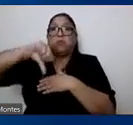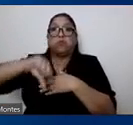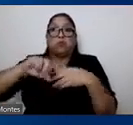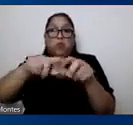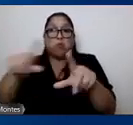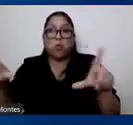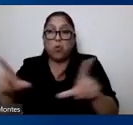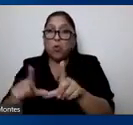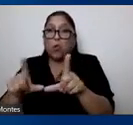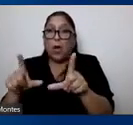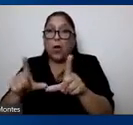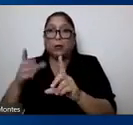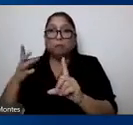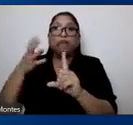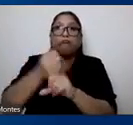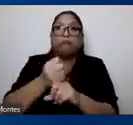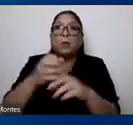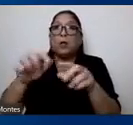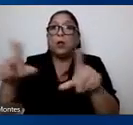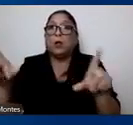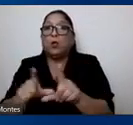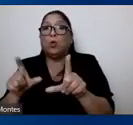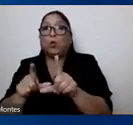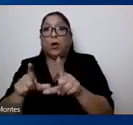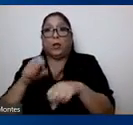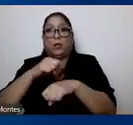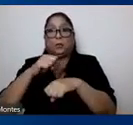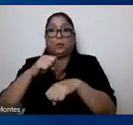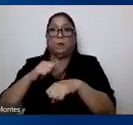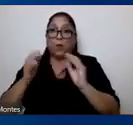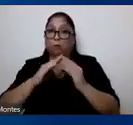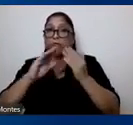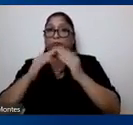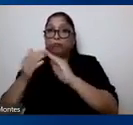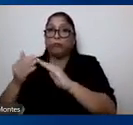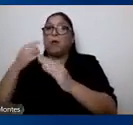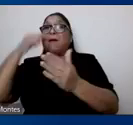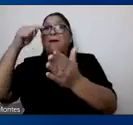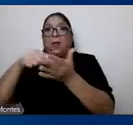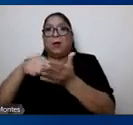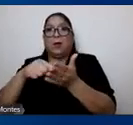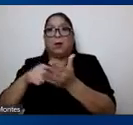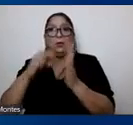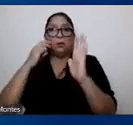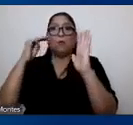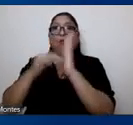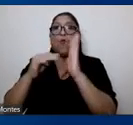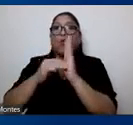espacios en los sectores rurales, era justamente este modelo